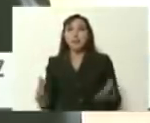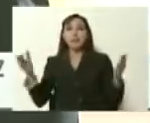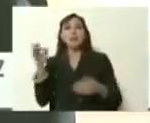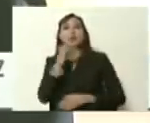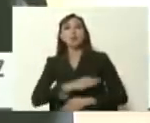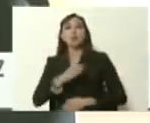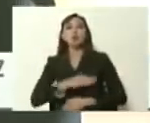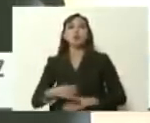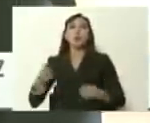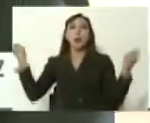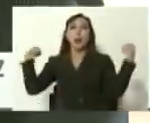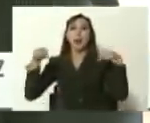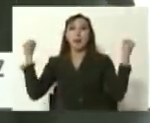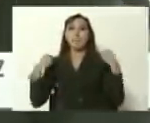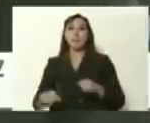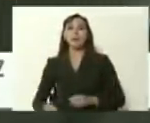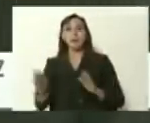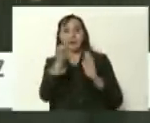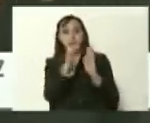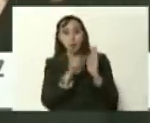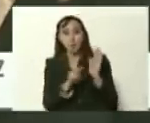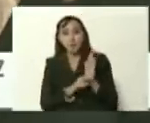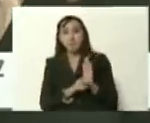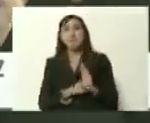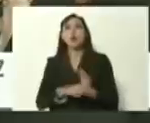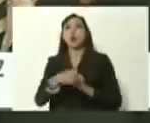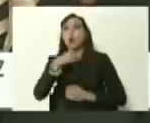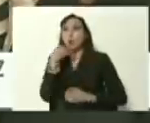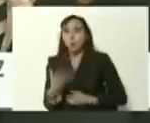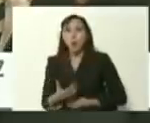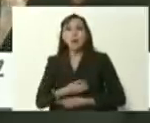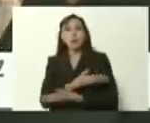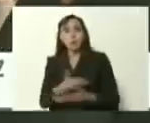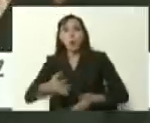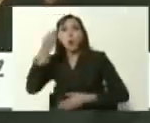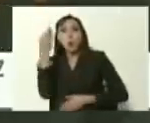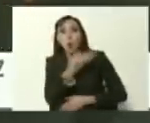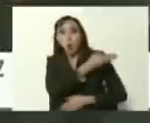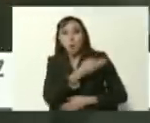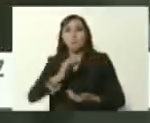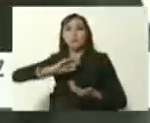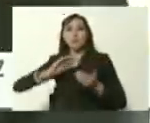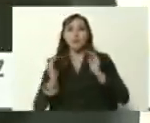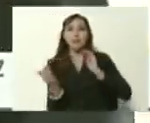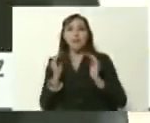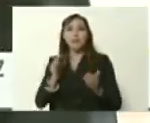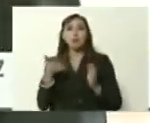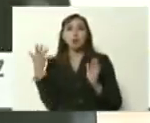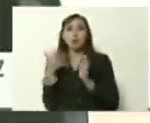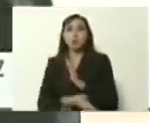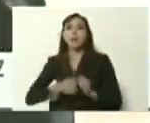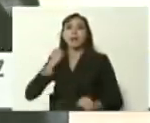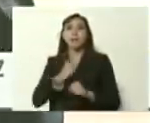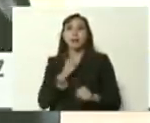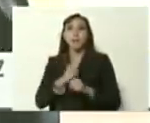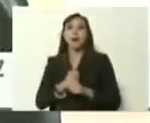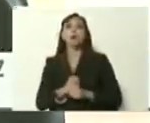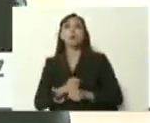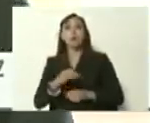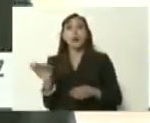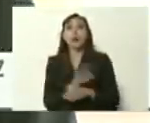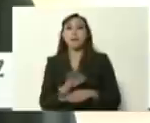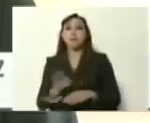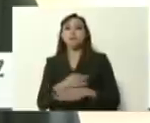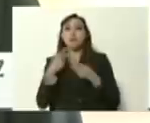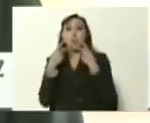la práctica de los principios de honestidad y compromiso ético en el desempeño de la función pública.